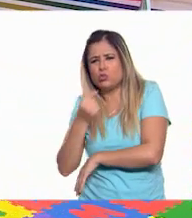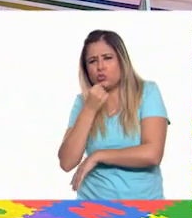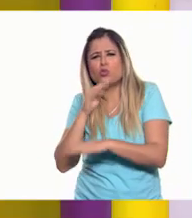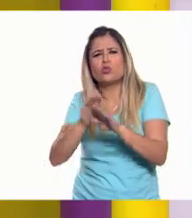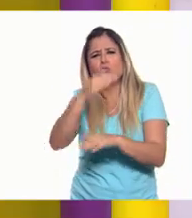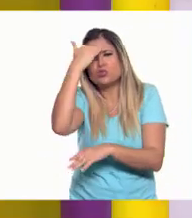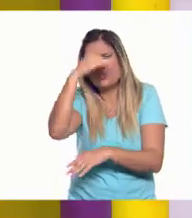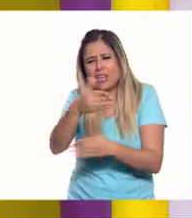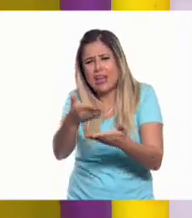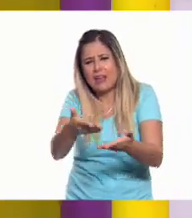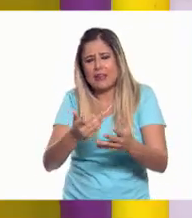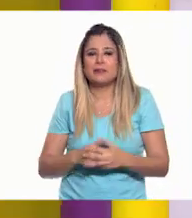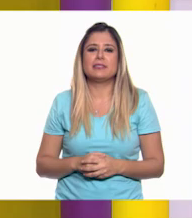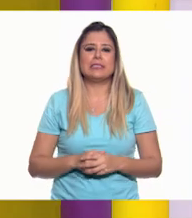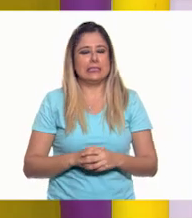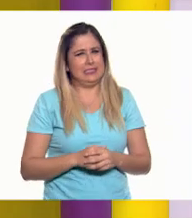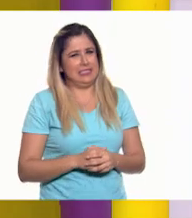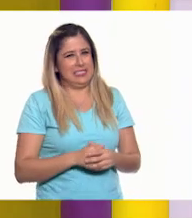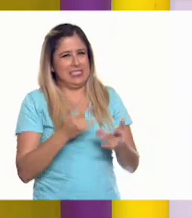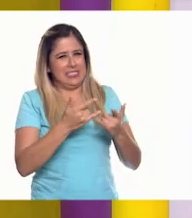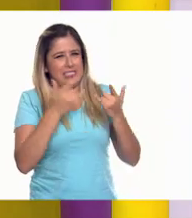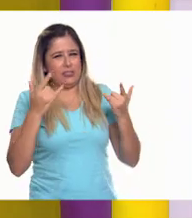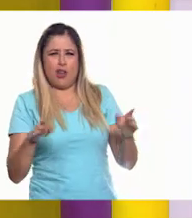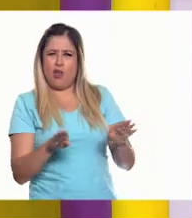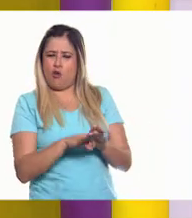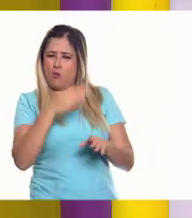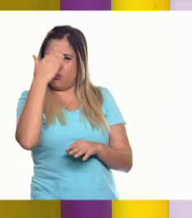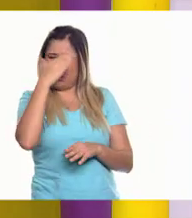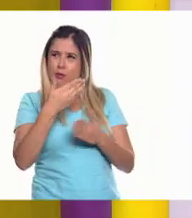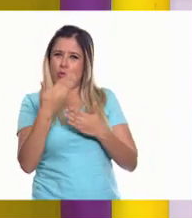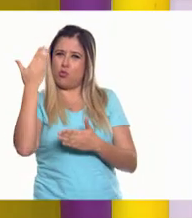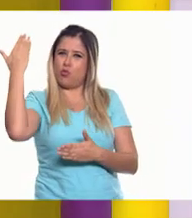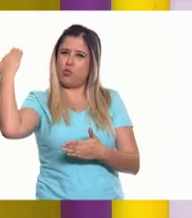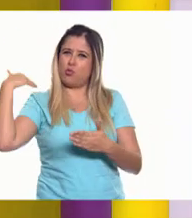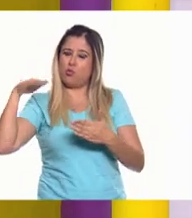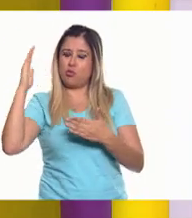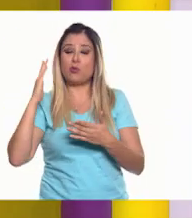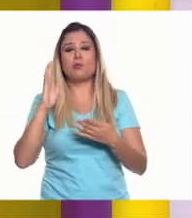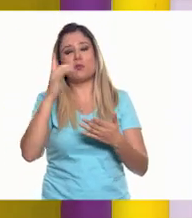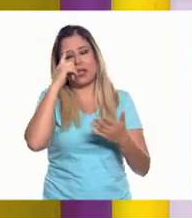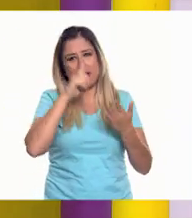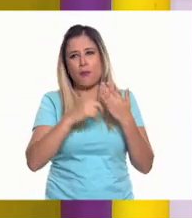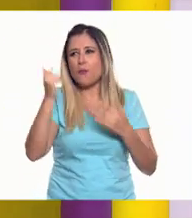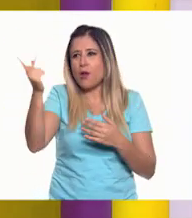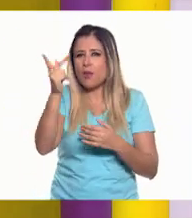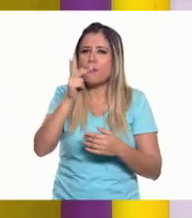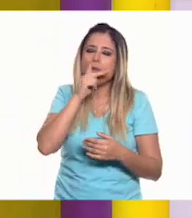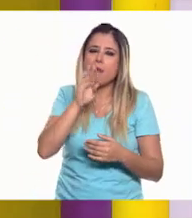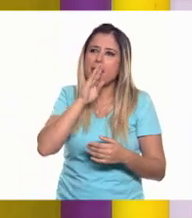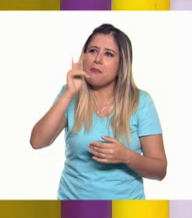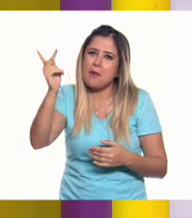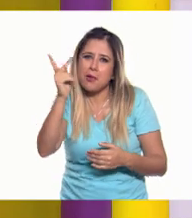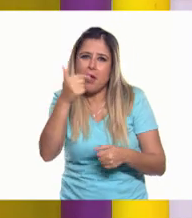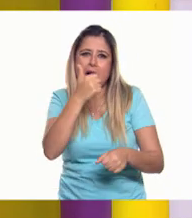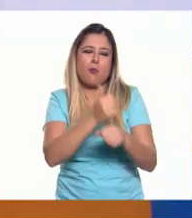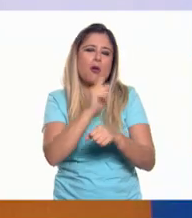que puedo saber sobre mi historia familiar? Pues preguntándoles a mis papás o a mis abuelos, a lo